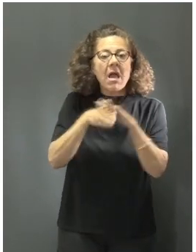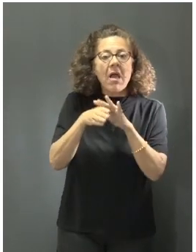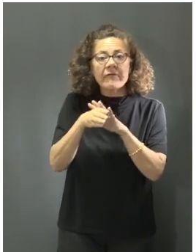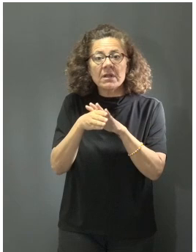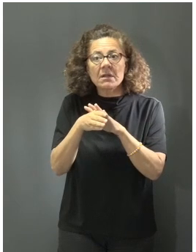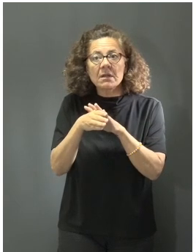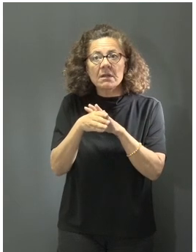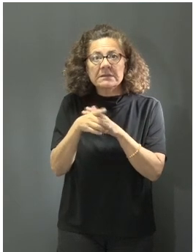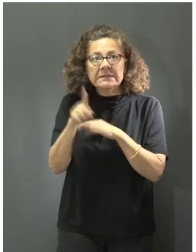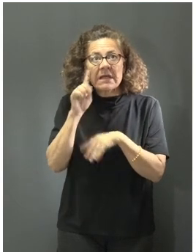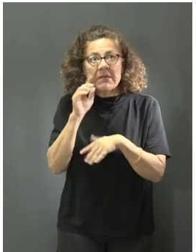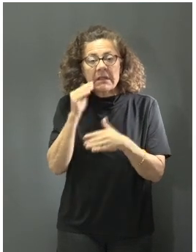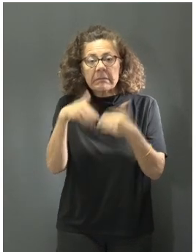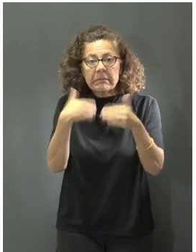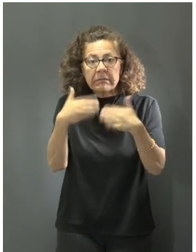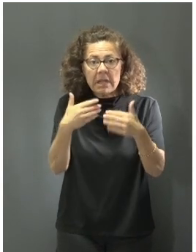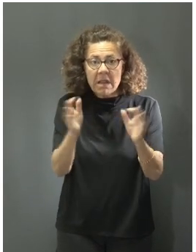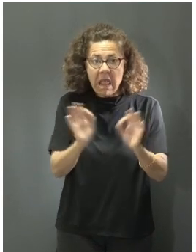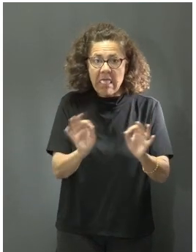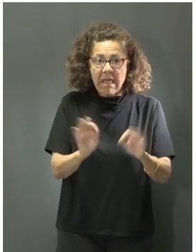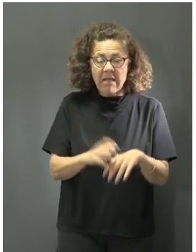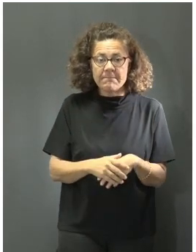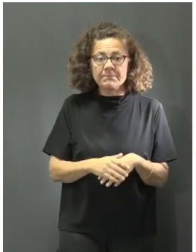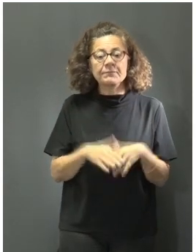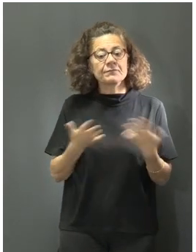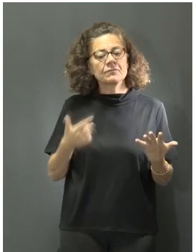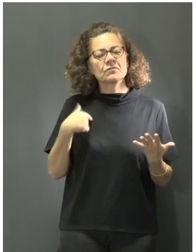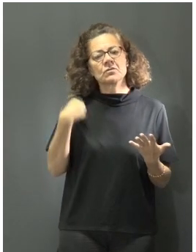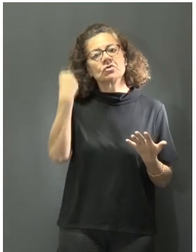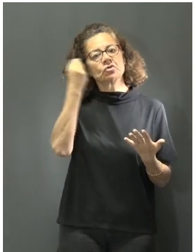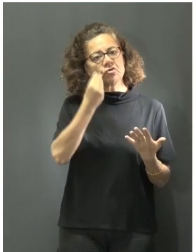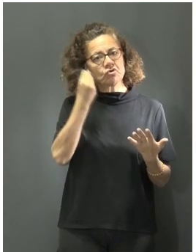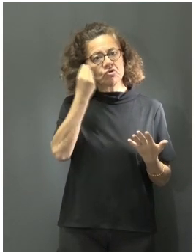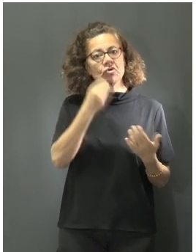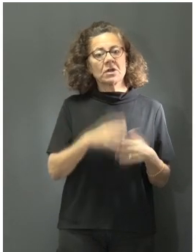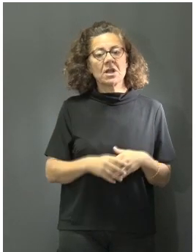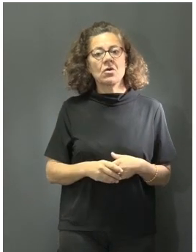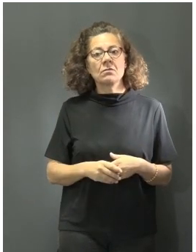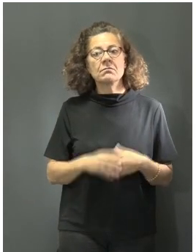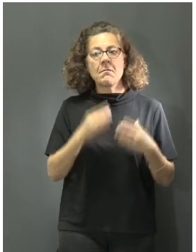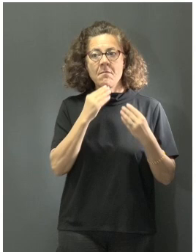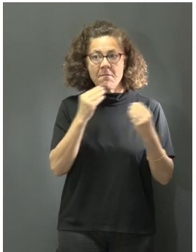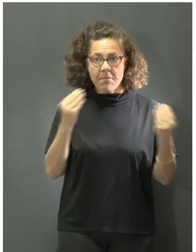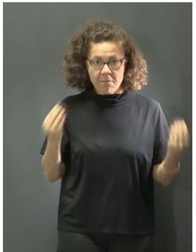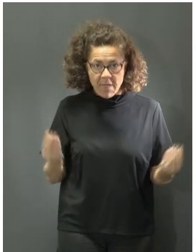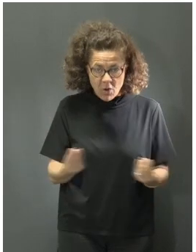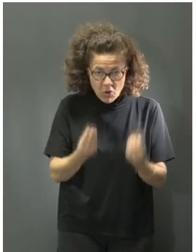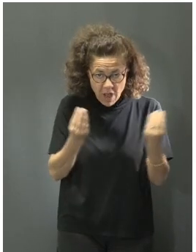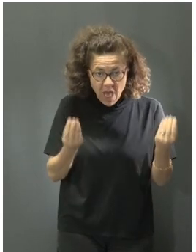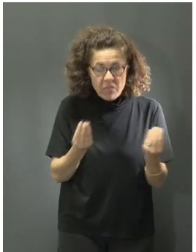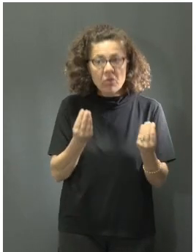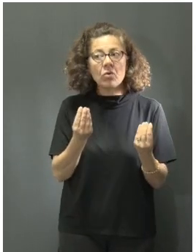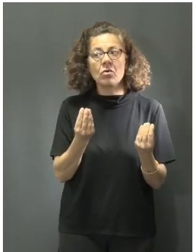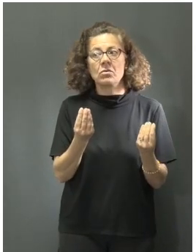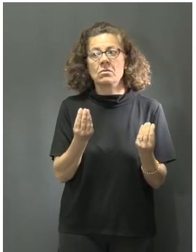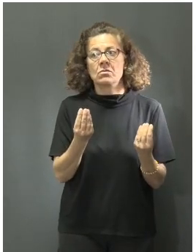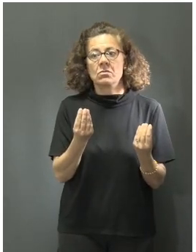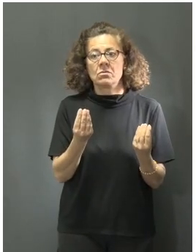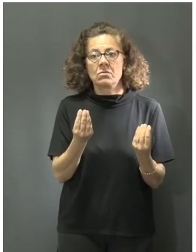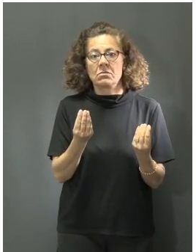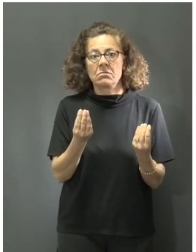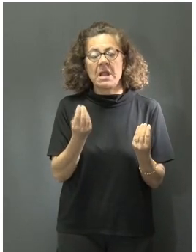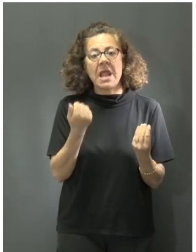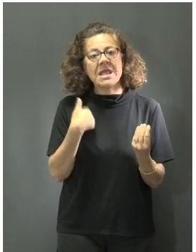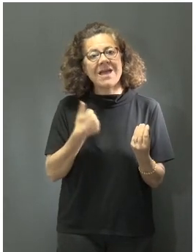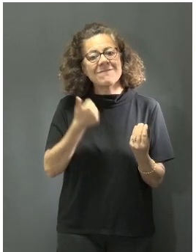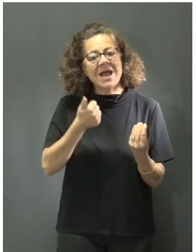volvías a saber absolutamente nada, ¿no? Yo creo que sí que se ha mejorado, ¿no? y se ha tomado